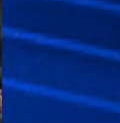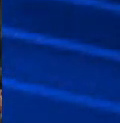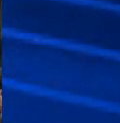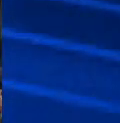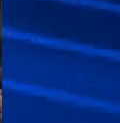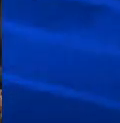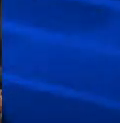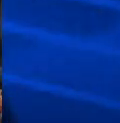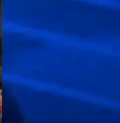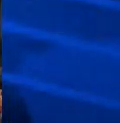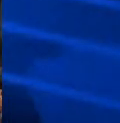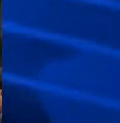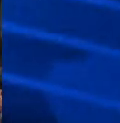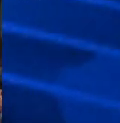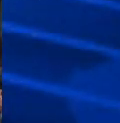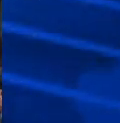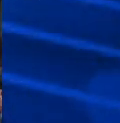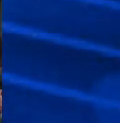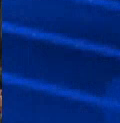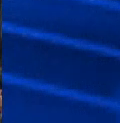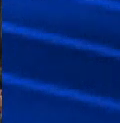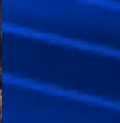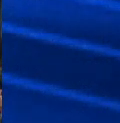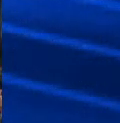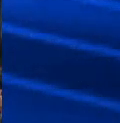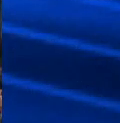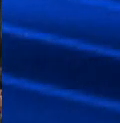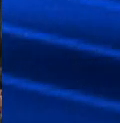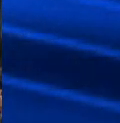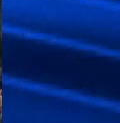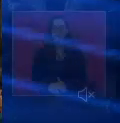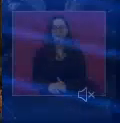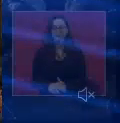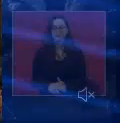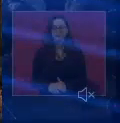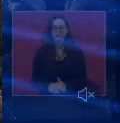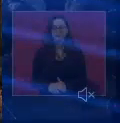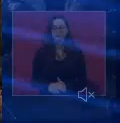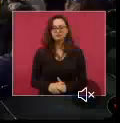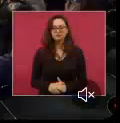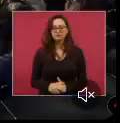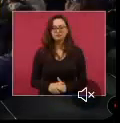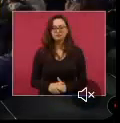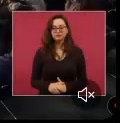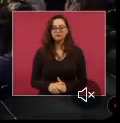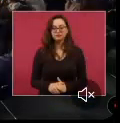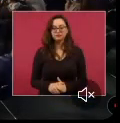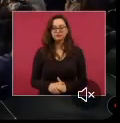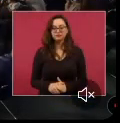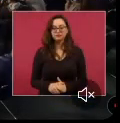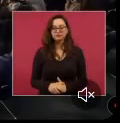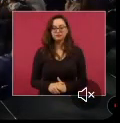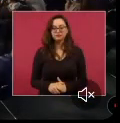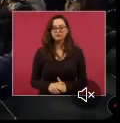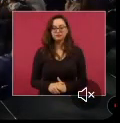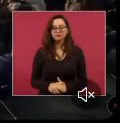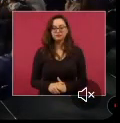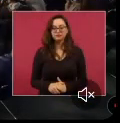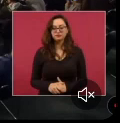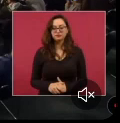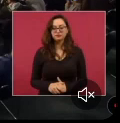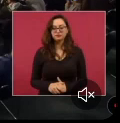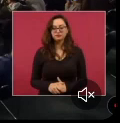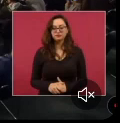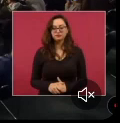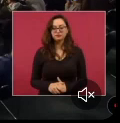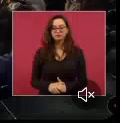pasó un día después. Vamos rápidamente con las noticias. Mire usted, el presidente López Obrador pues agradece a todo